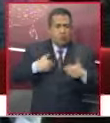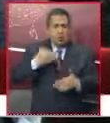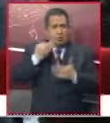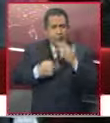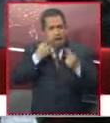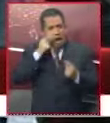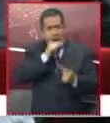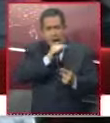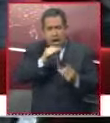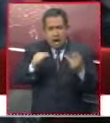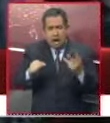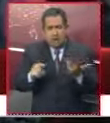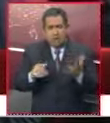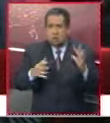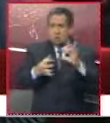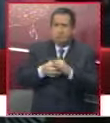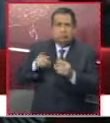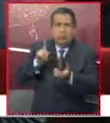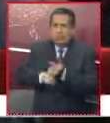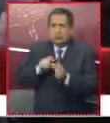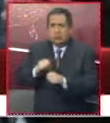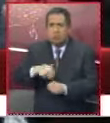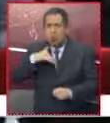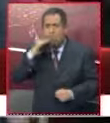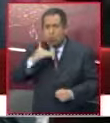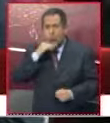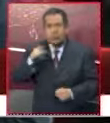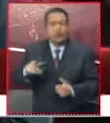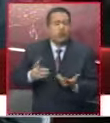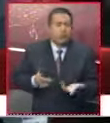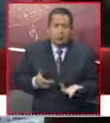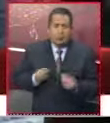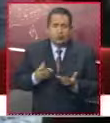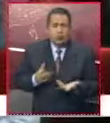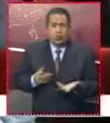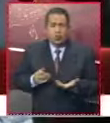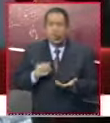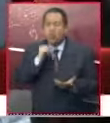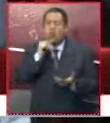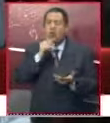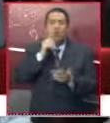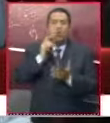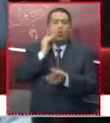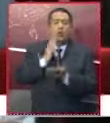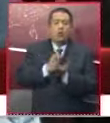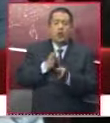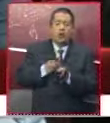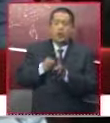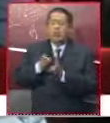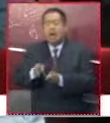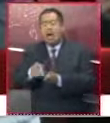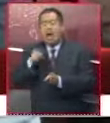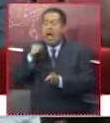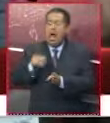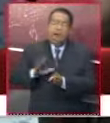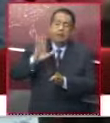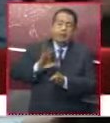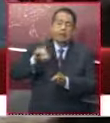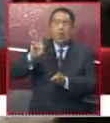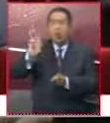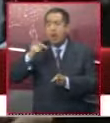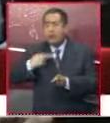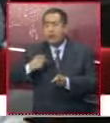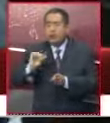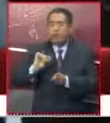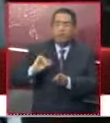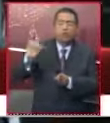en el país tienen que ver con actos de corrupción. No lo podemos solamente ver con un tema de el típico fenómeno de un funcionario